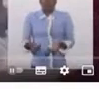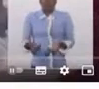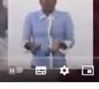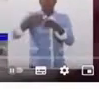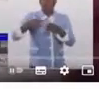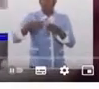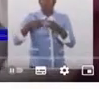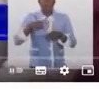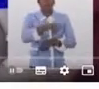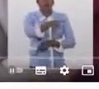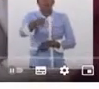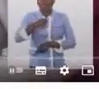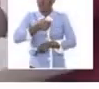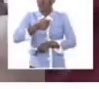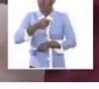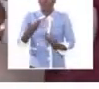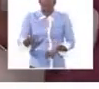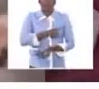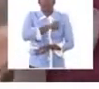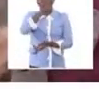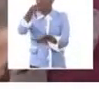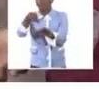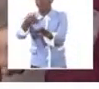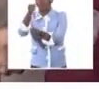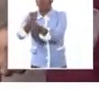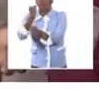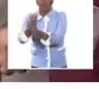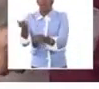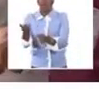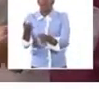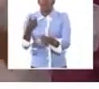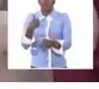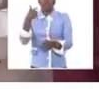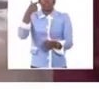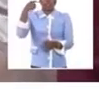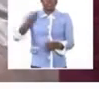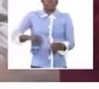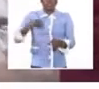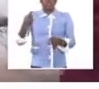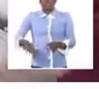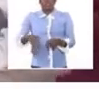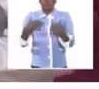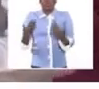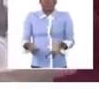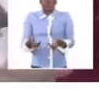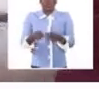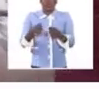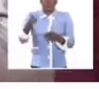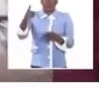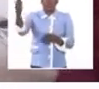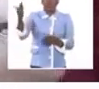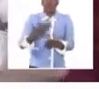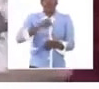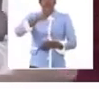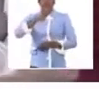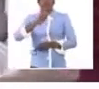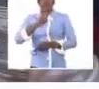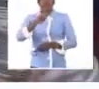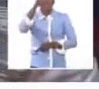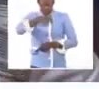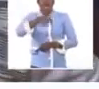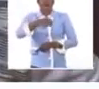canasta, gente para esto, entonces, ¿dónde se pone el rollo los precios? En las cosas que no alcanza la canasta, ahí donde los